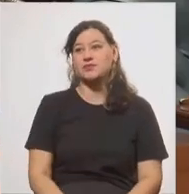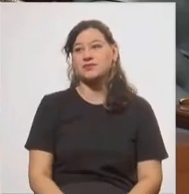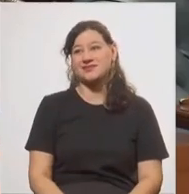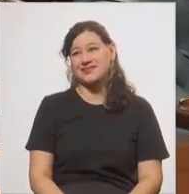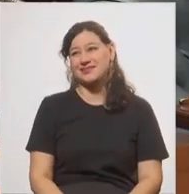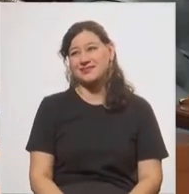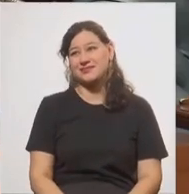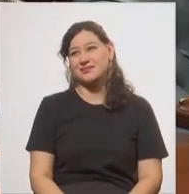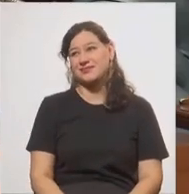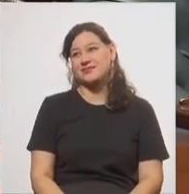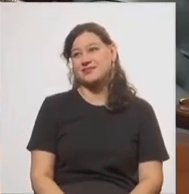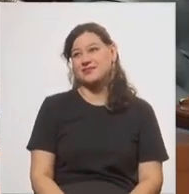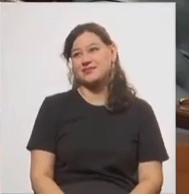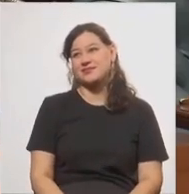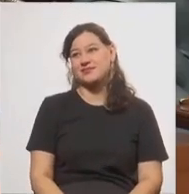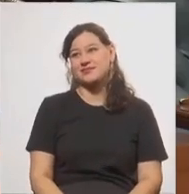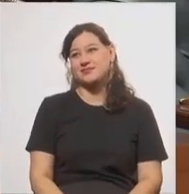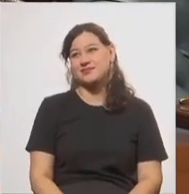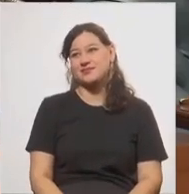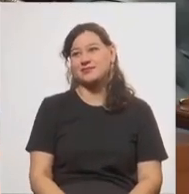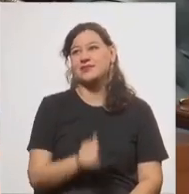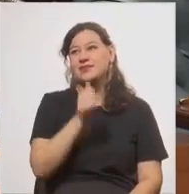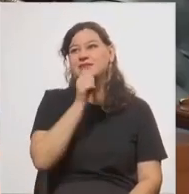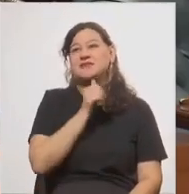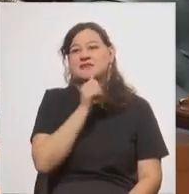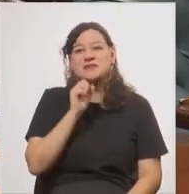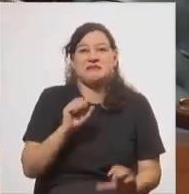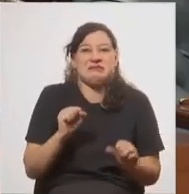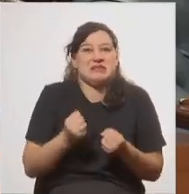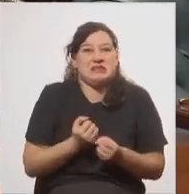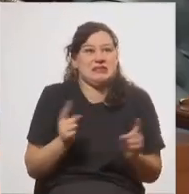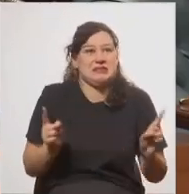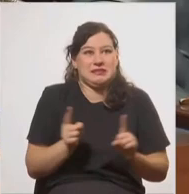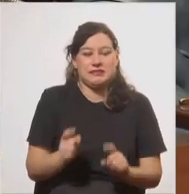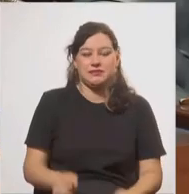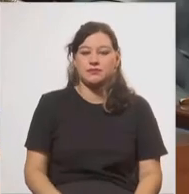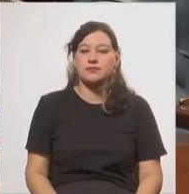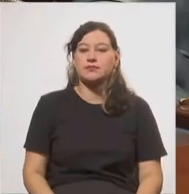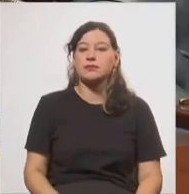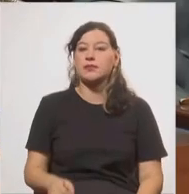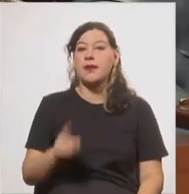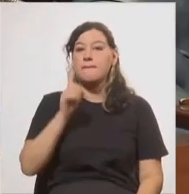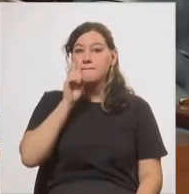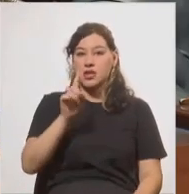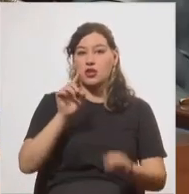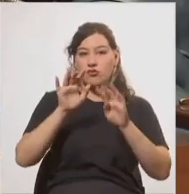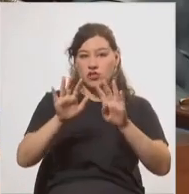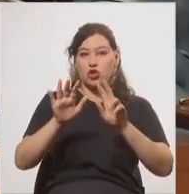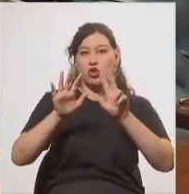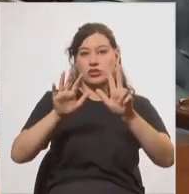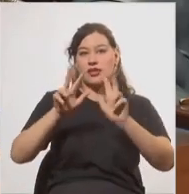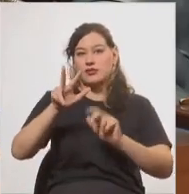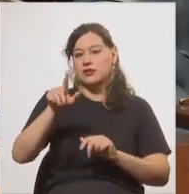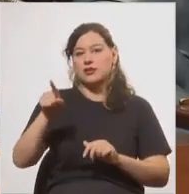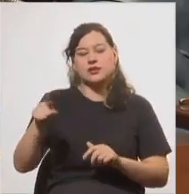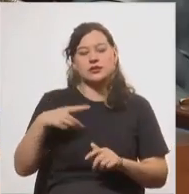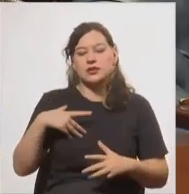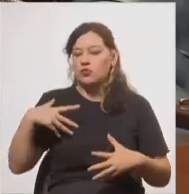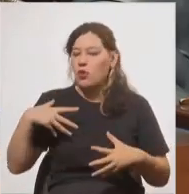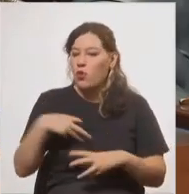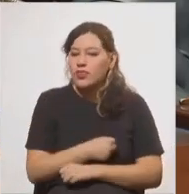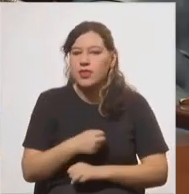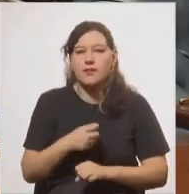Sí, pero no se soluciona el frío. En el año 83, agobiada por la injusticia